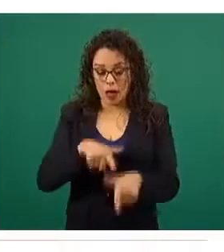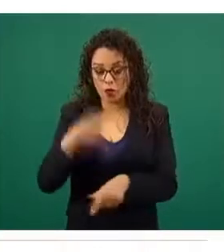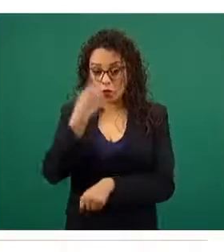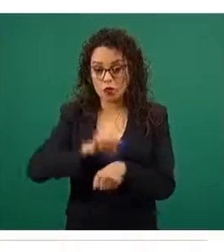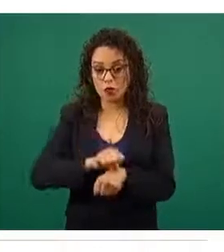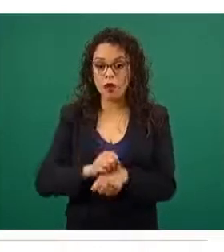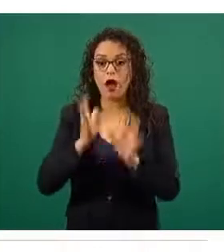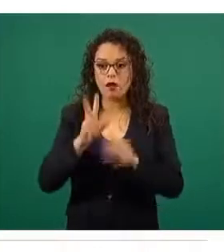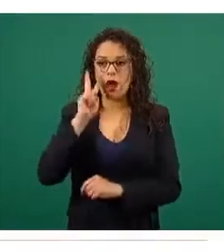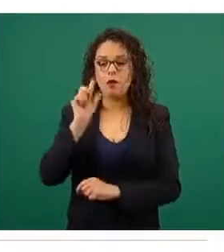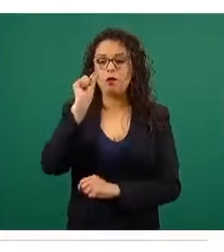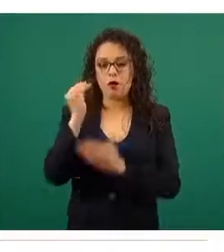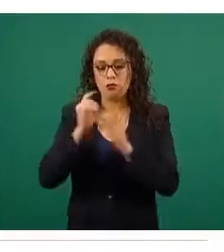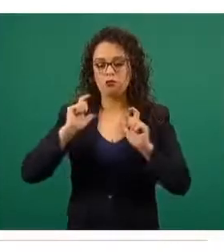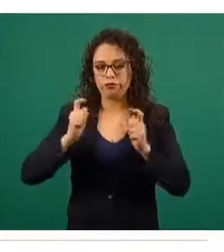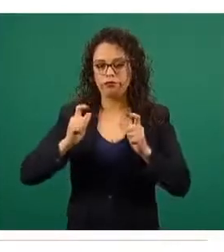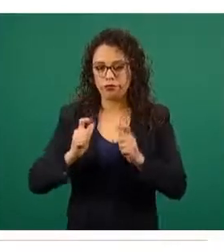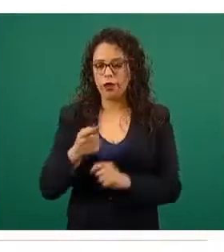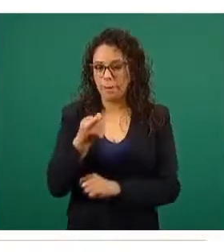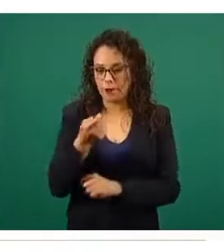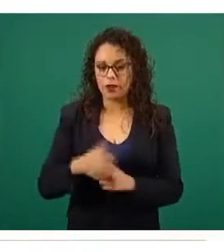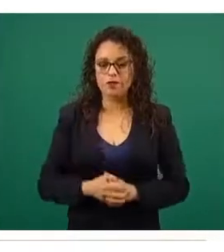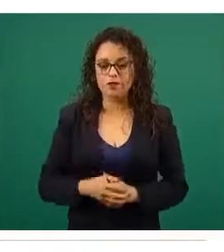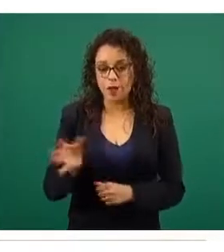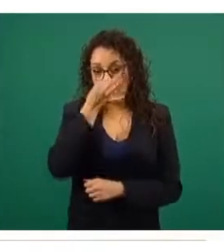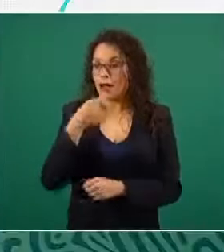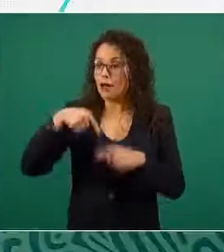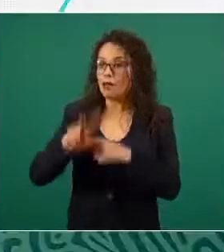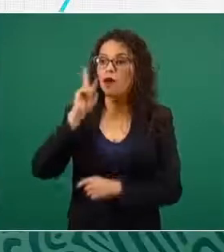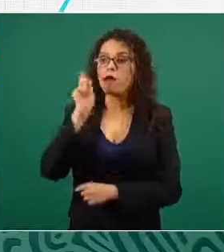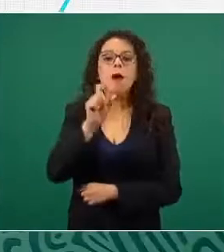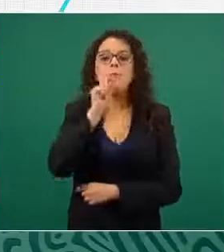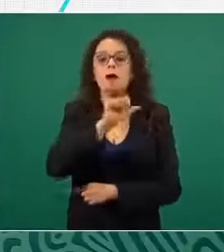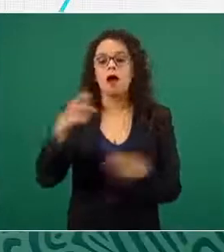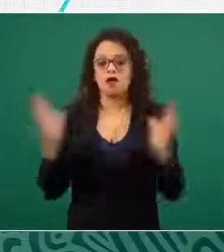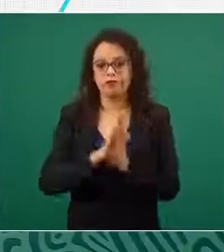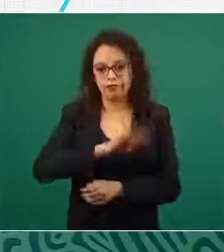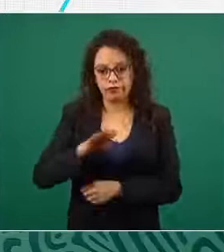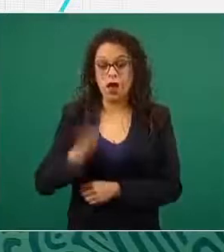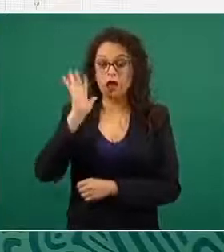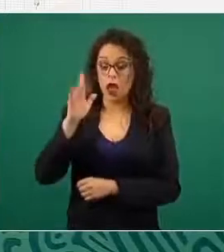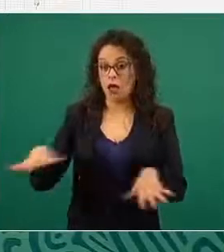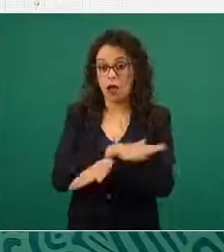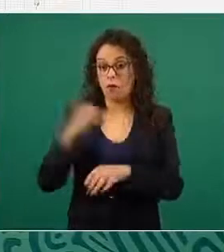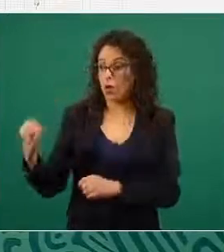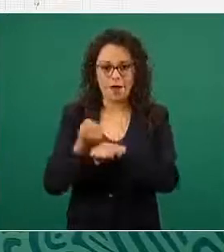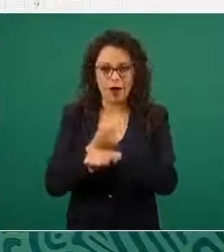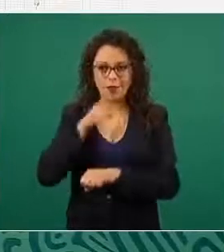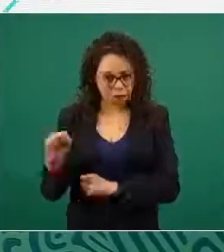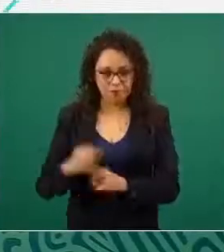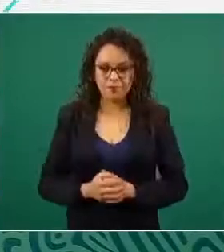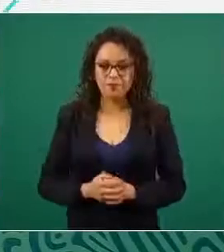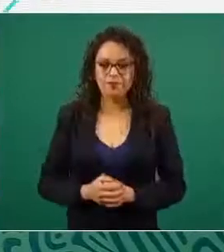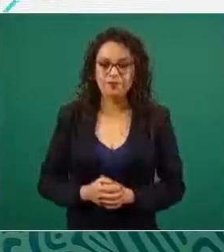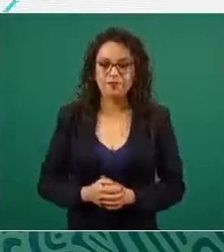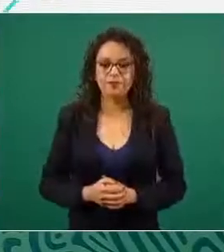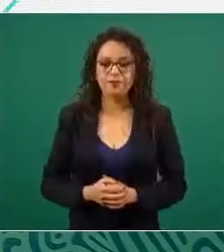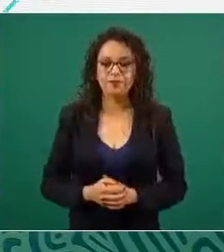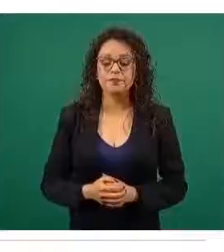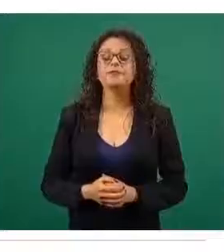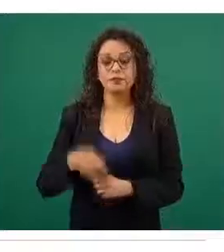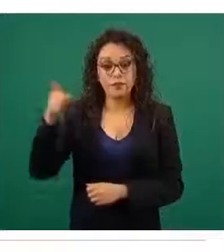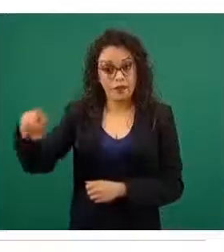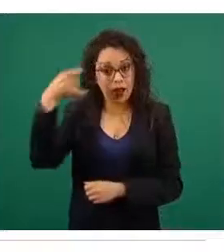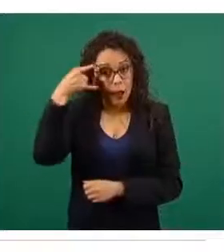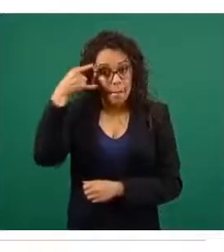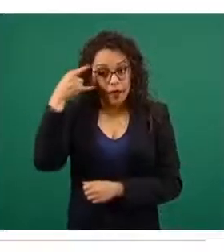en donde hay ya esta reducción del crecimiento, apenas se empieza a ver también en las defunciones y está ya en semáforo amarillo Baja California Sur. La siguiente. Campeche permaneció muy estable